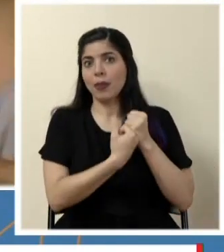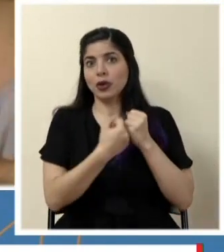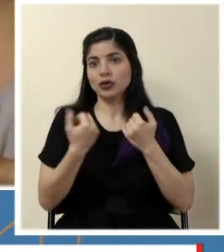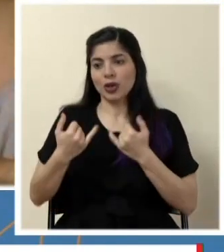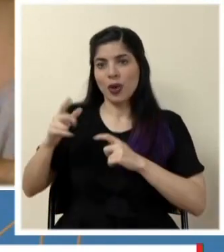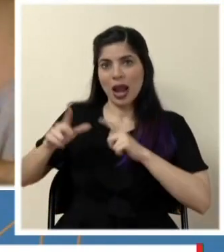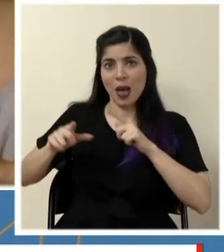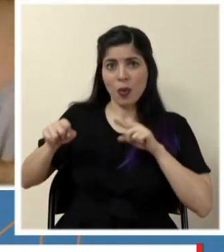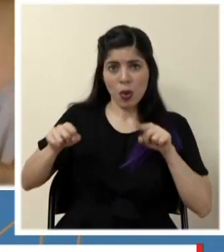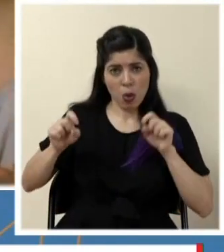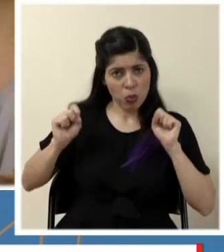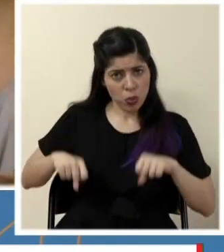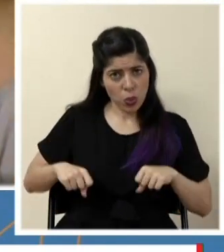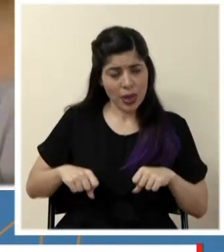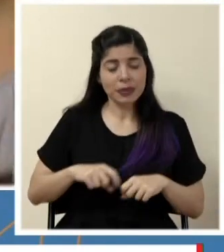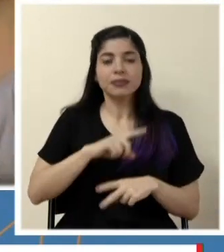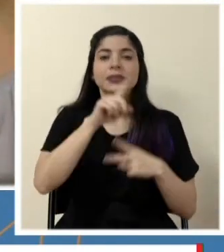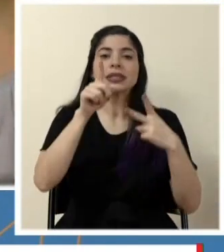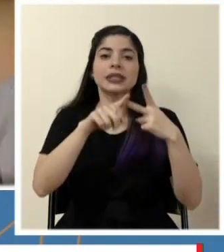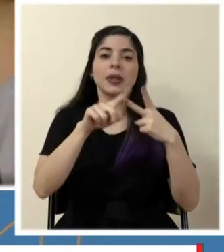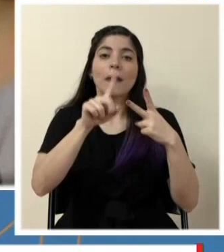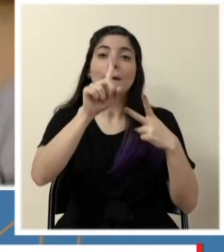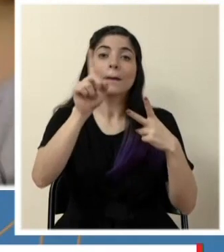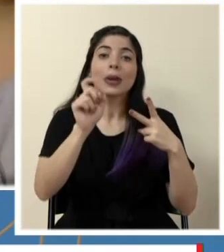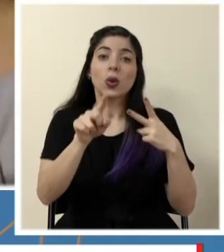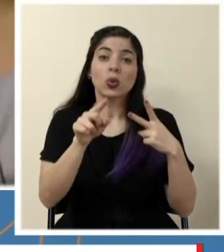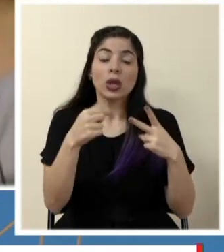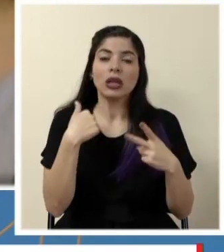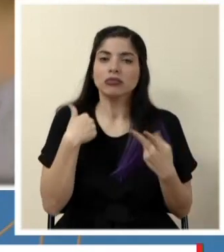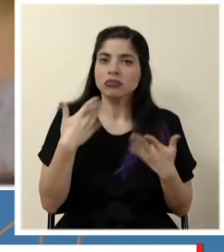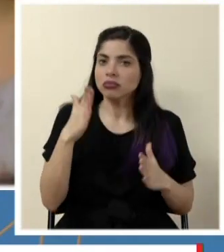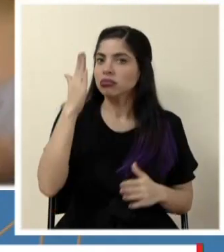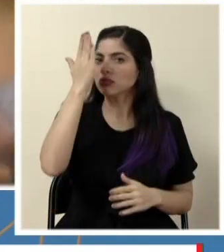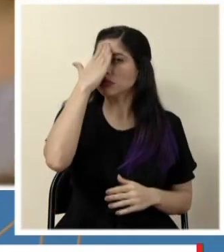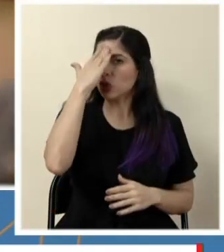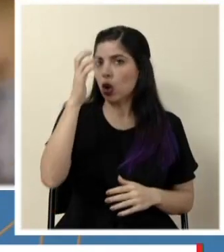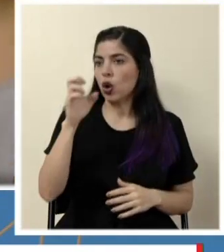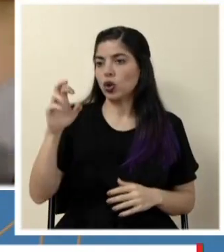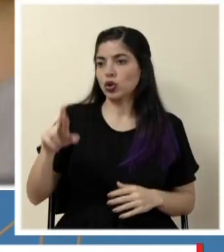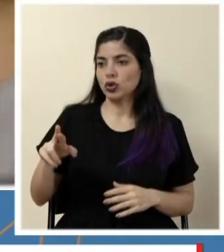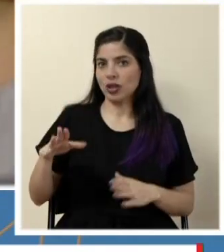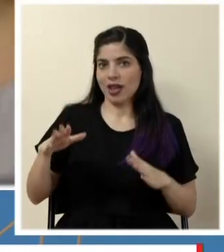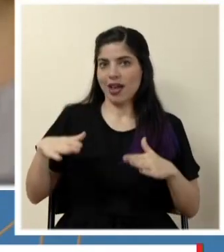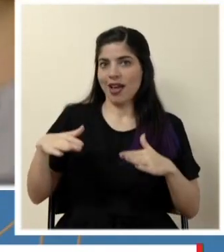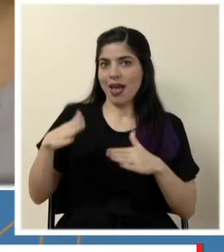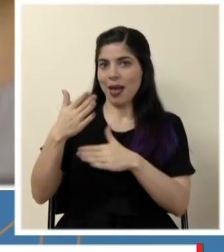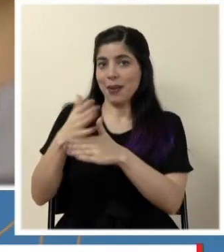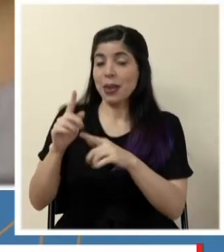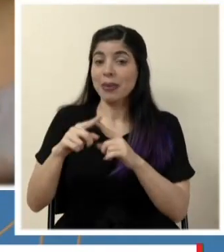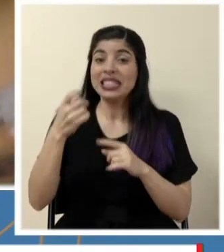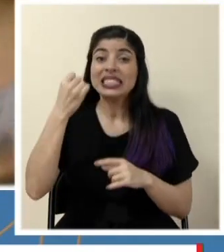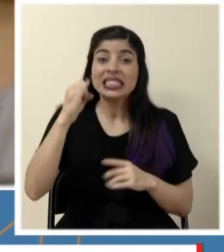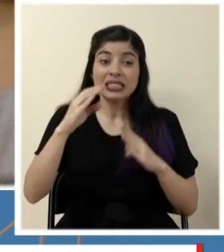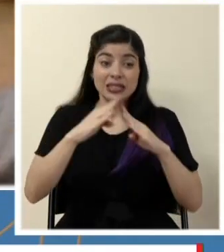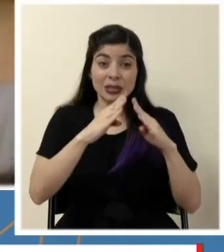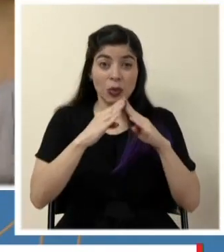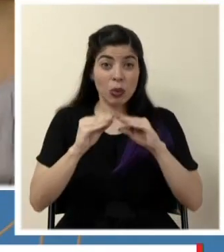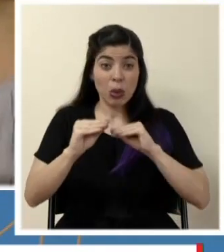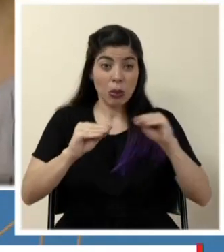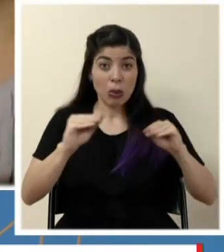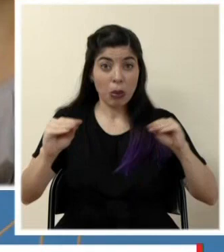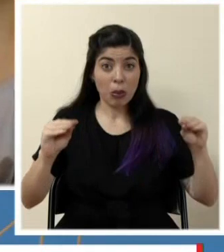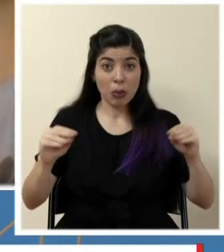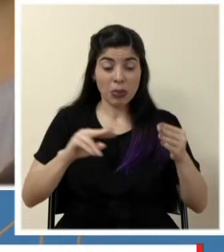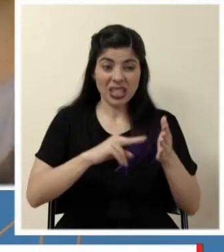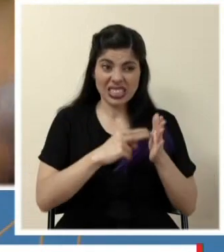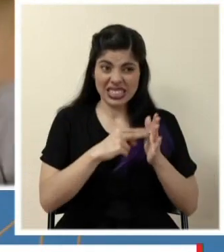actuales? Como segunda pregunta, aunque sabemos que Costa Rica todavía no está en esa fase, ¿tener transmisión comunitaria se puede calificar